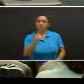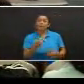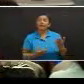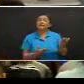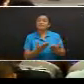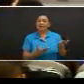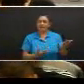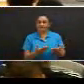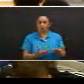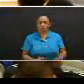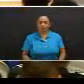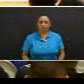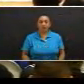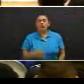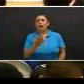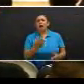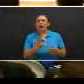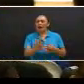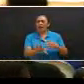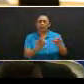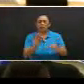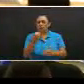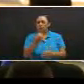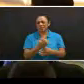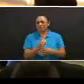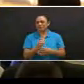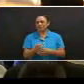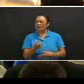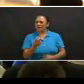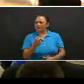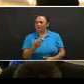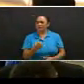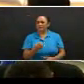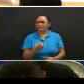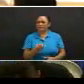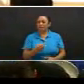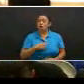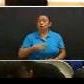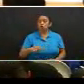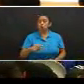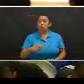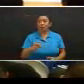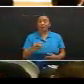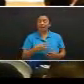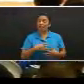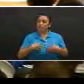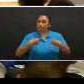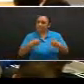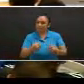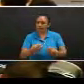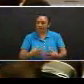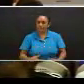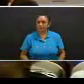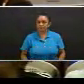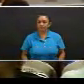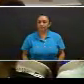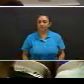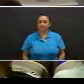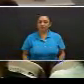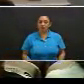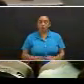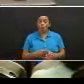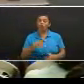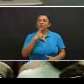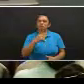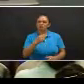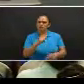Claro, en algunas ocasiones tal vez son profecías tal vez específicas, ¿verdad? O a veces cuando la profecía es muy dura, dice uno, a